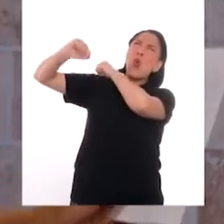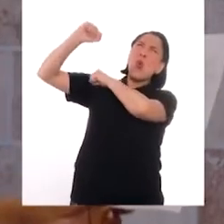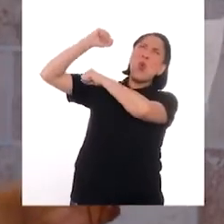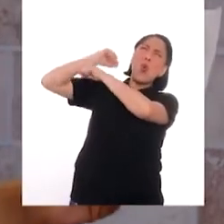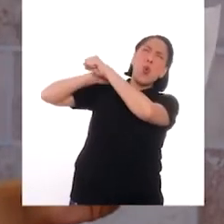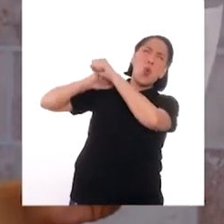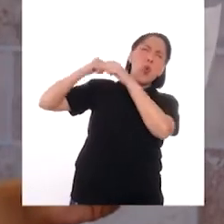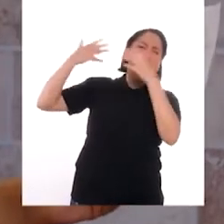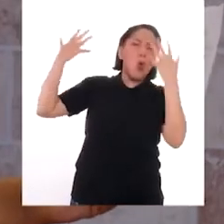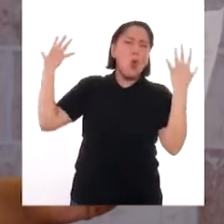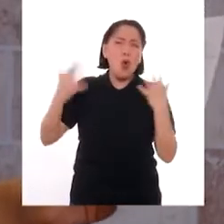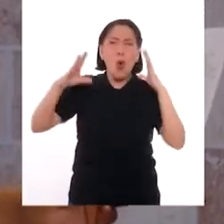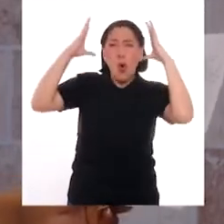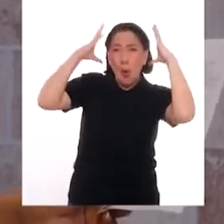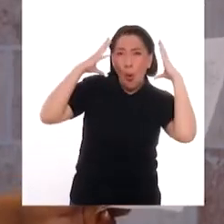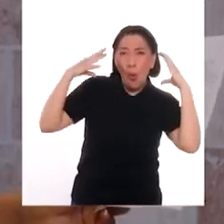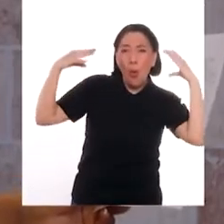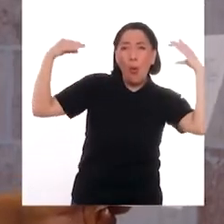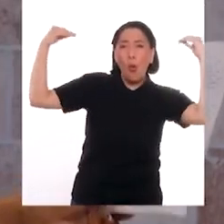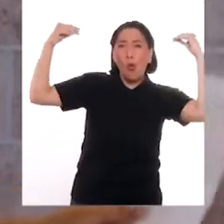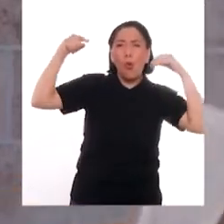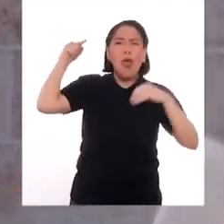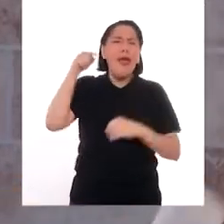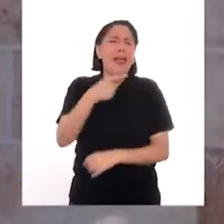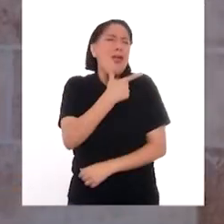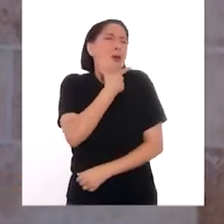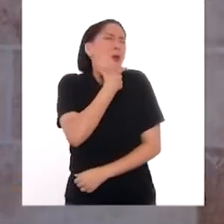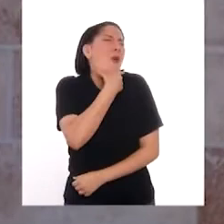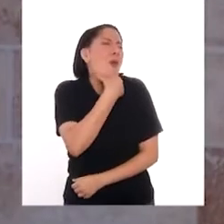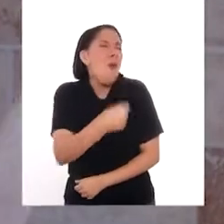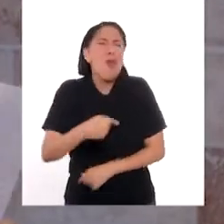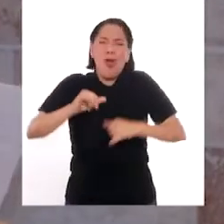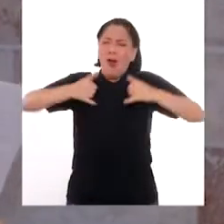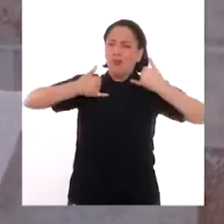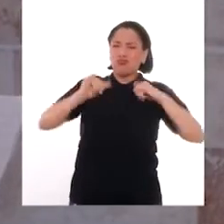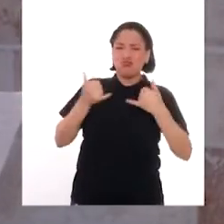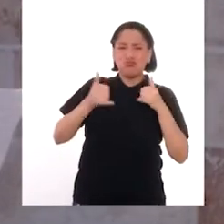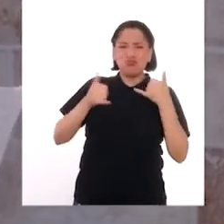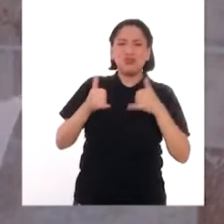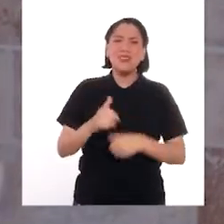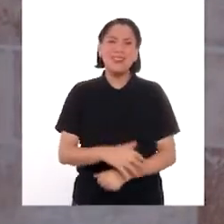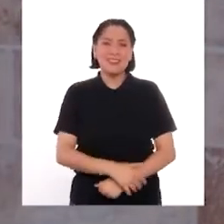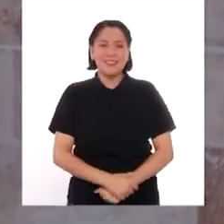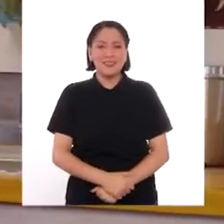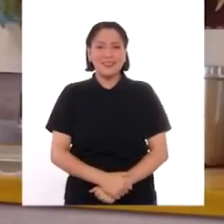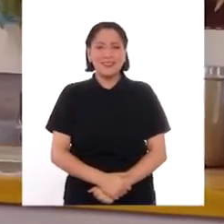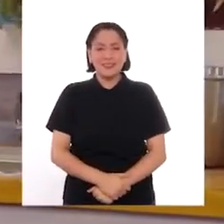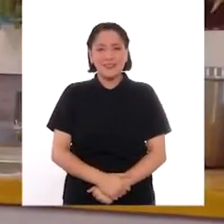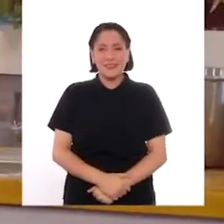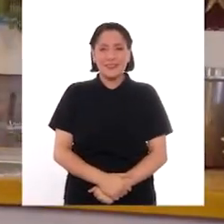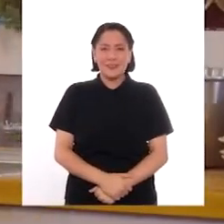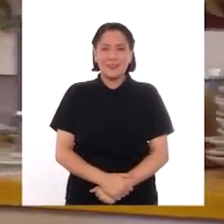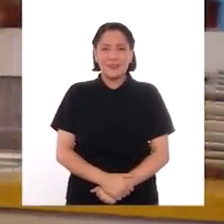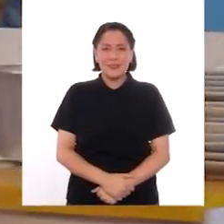Érase una vez un duende al que le encantaba jugar.